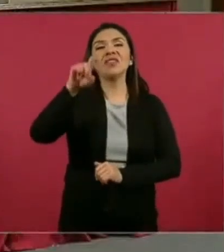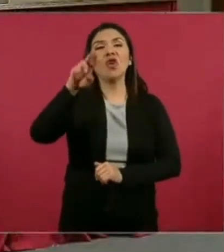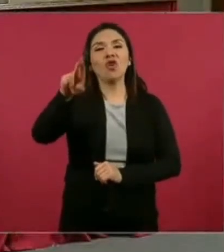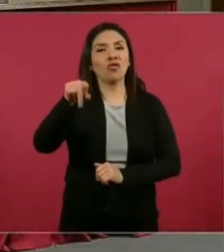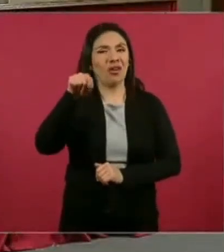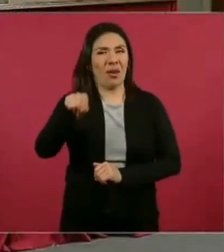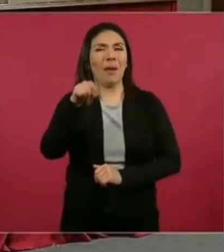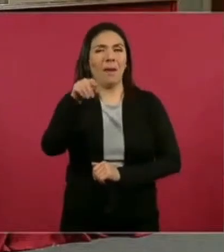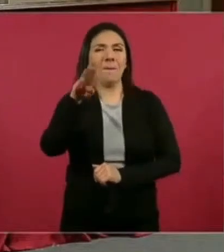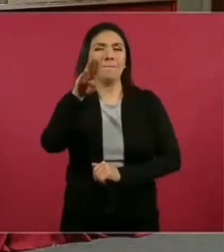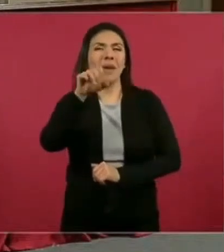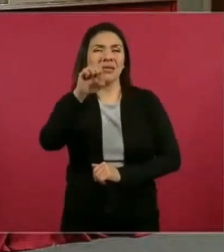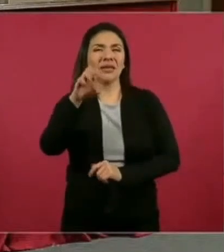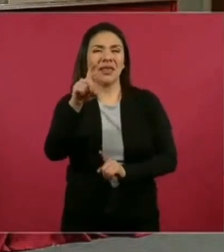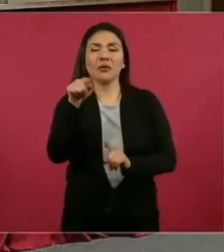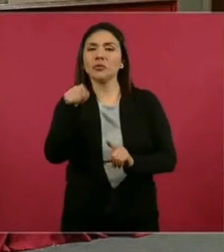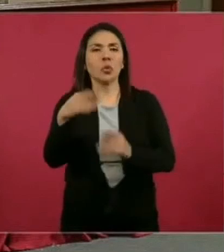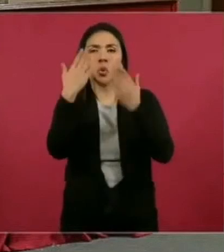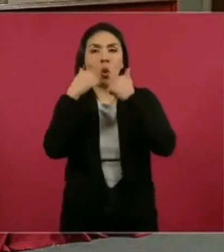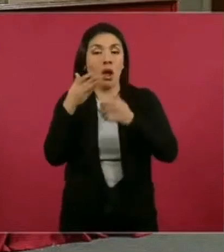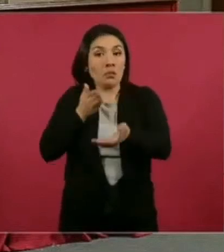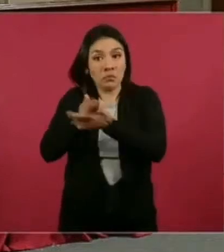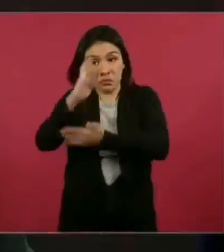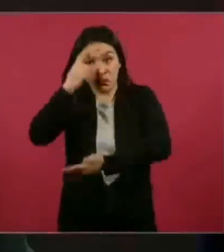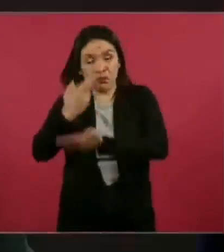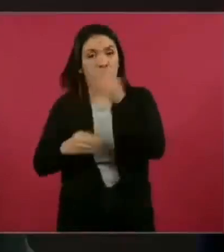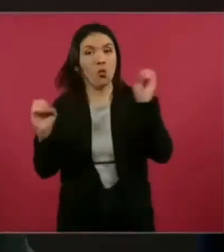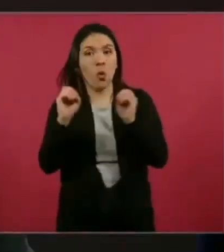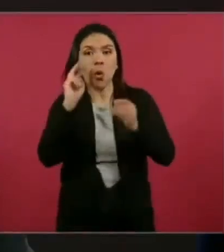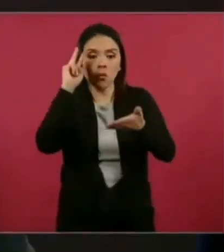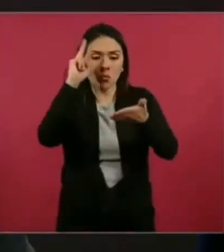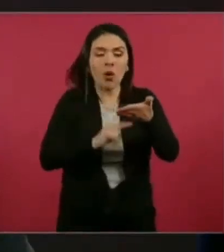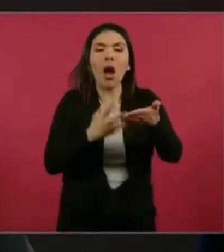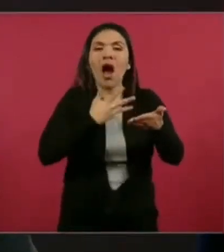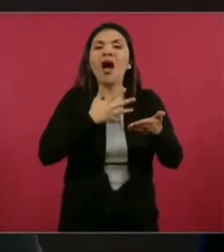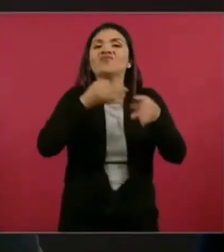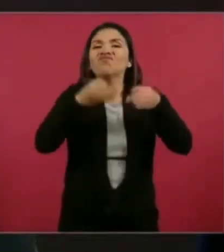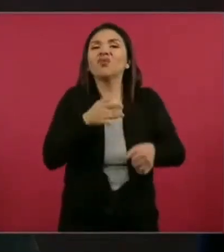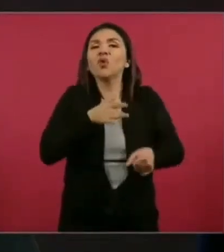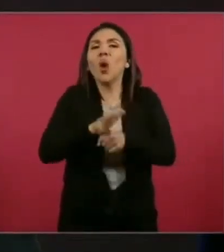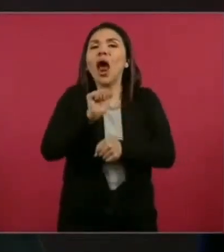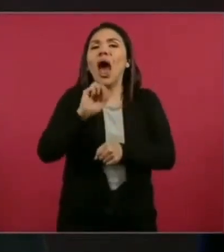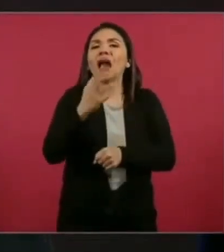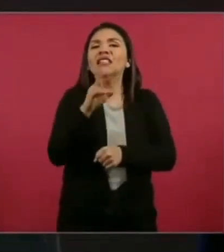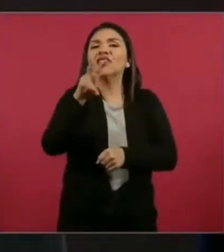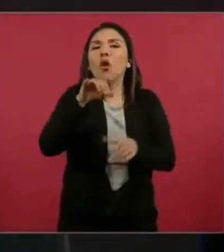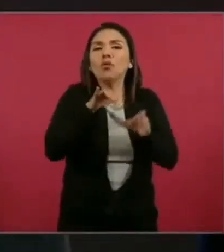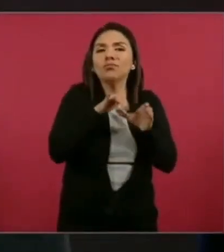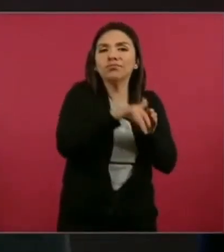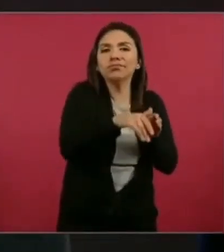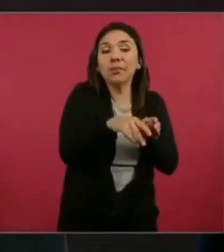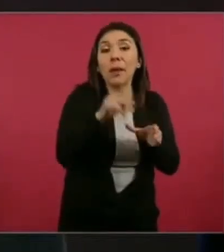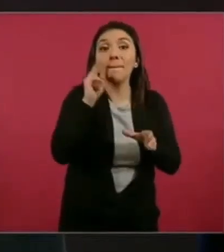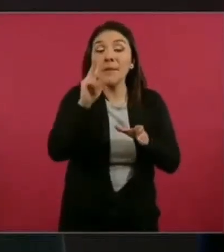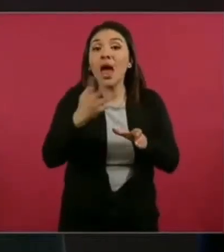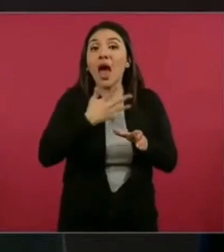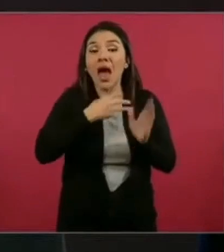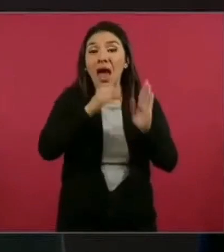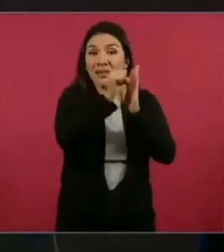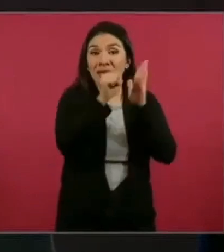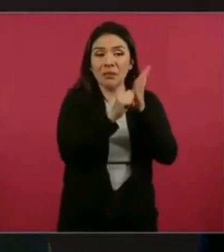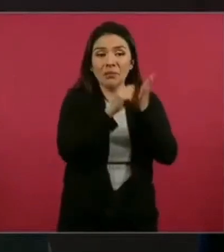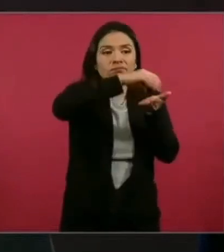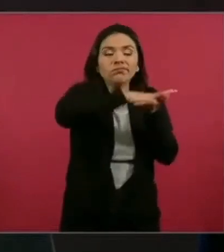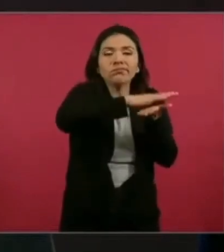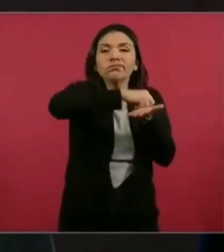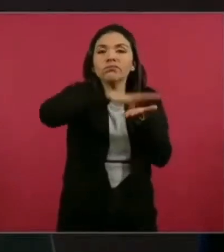que se encuentran los registros precisos de los archivos que fueron sustraídos. Es decir, el sistema va registrando los archivos